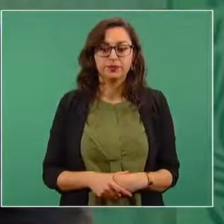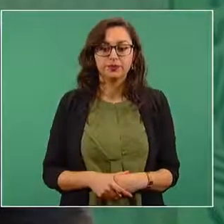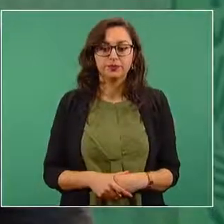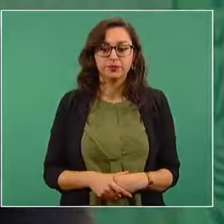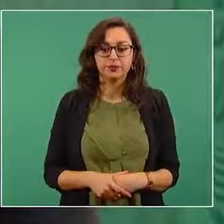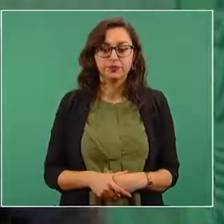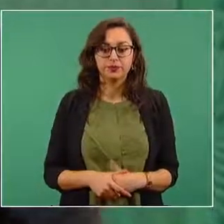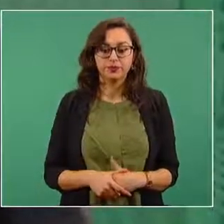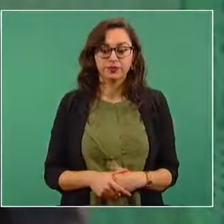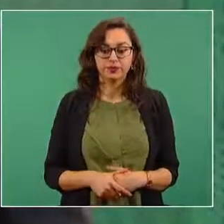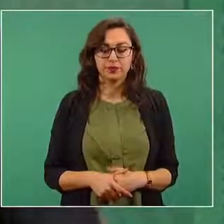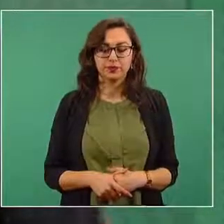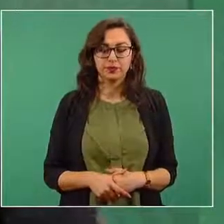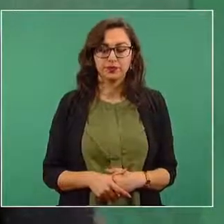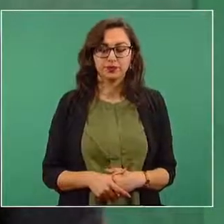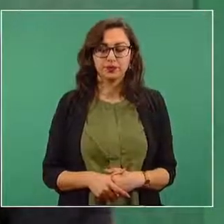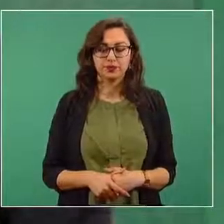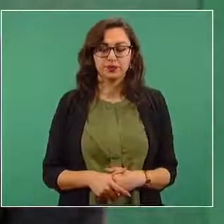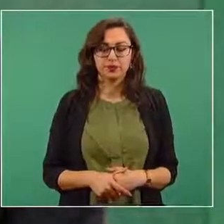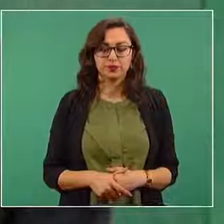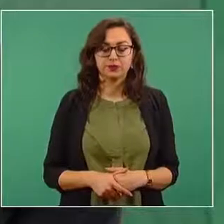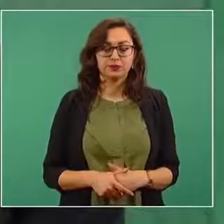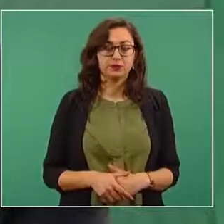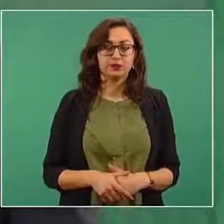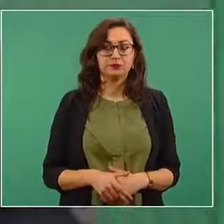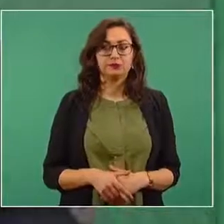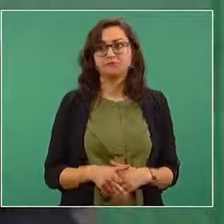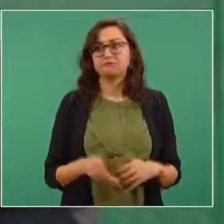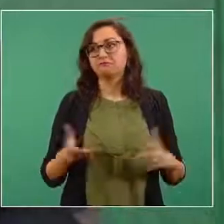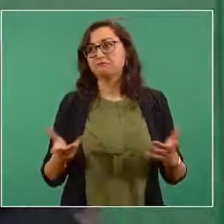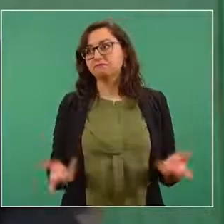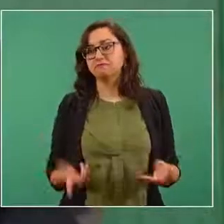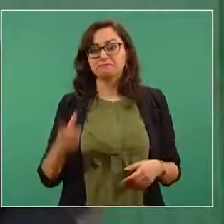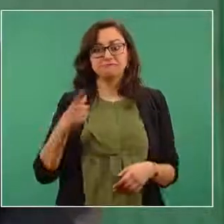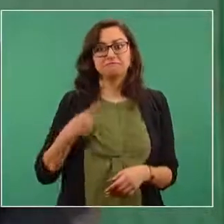No podemos